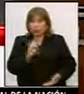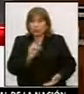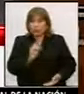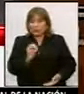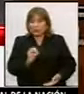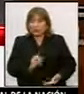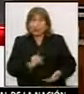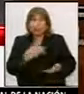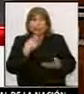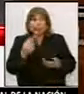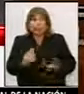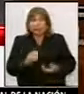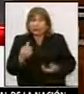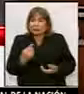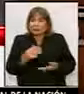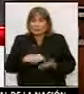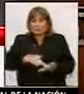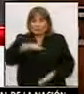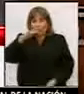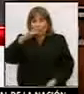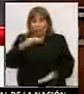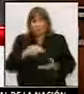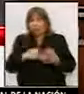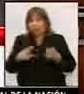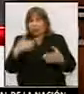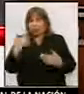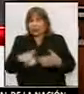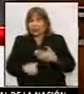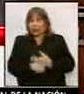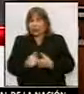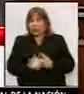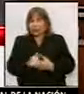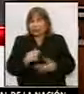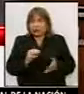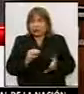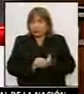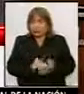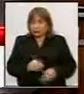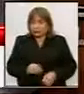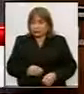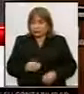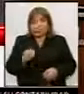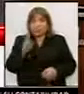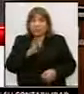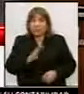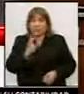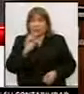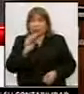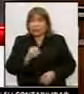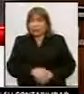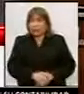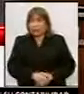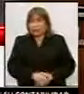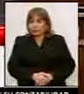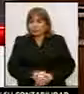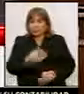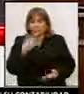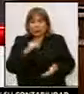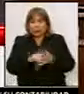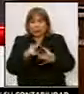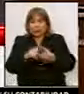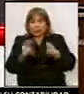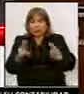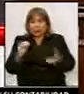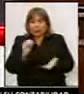Y no solamente elevaron el porcentaje comprometiendo gravemente el patrimonio del banco, sino que lo ampliaron